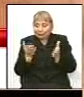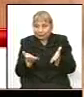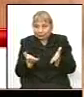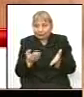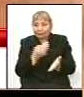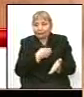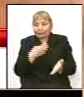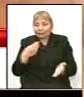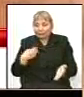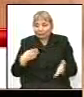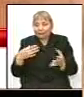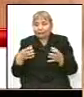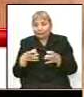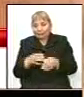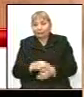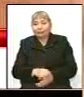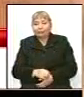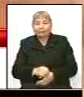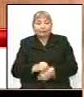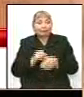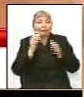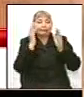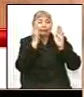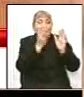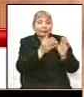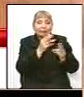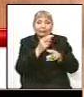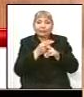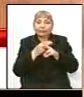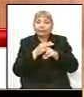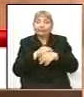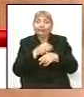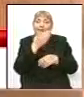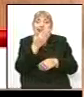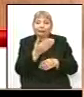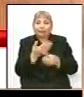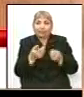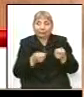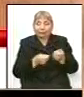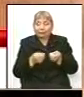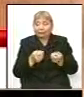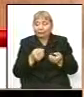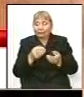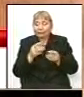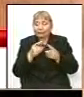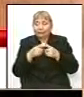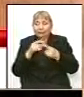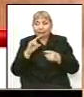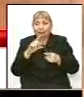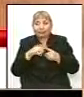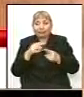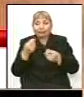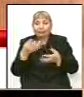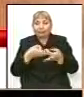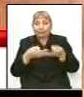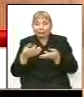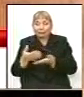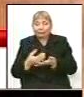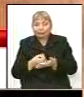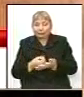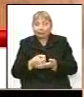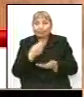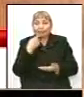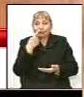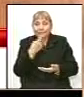de la bancada, ¿no?, desatendiendo momentáneamente sus funciones de titular en la Comisión de Presupuesto. Él,